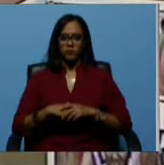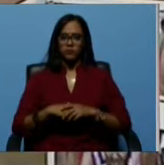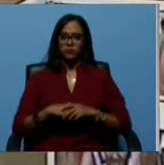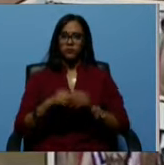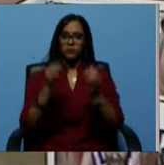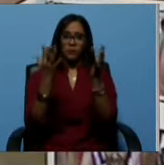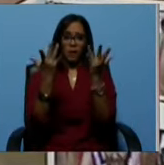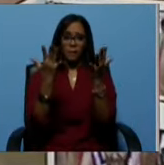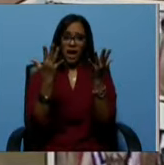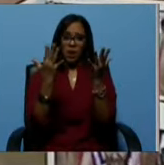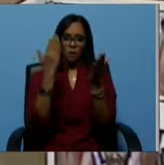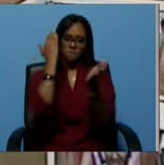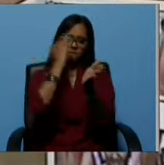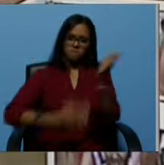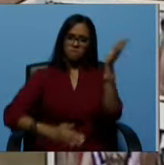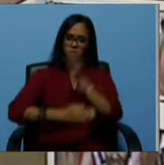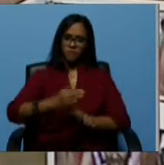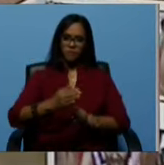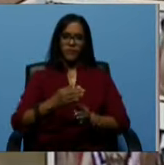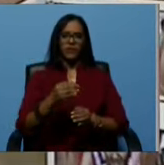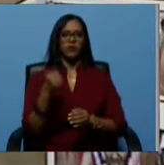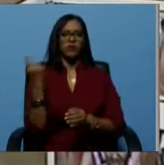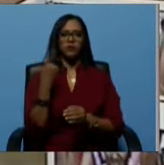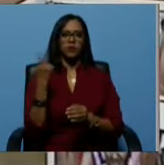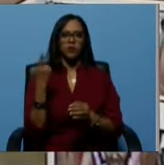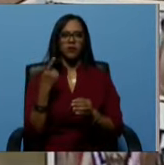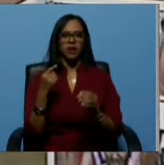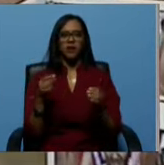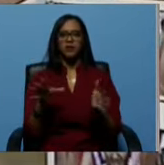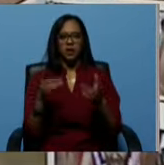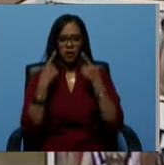manos para ser reconocidos.